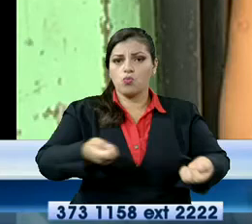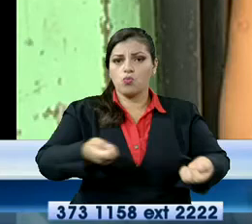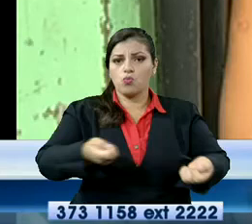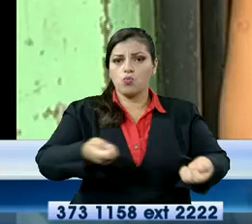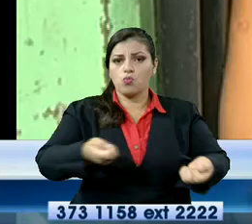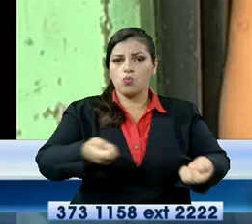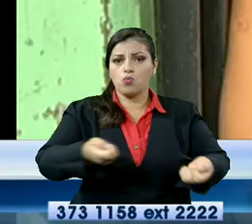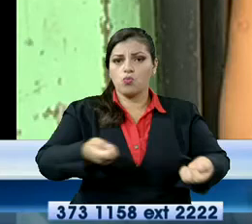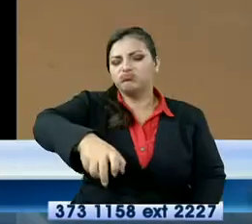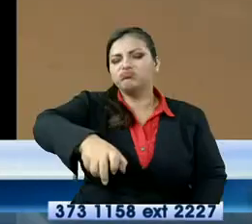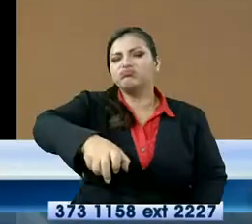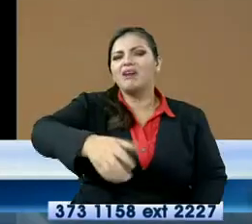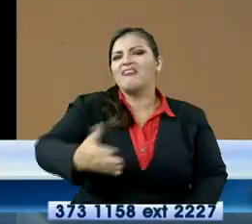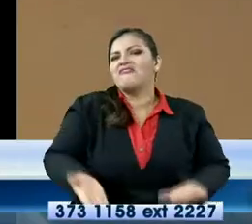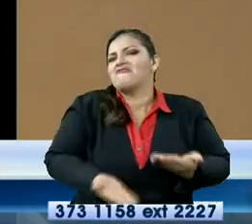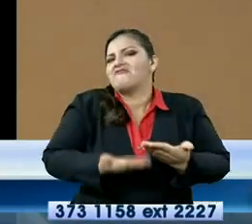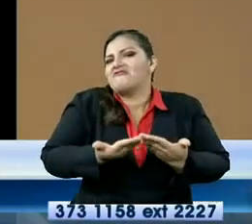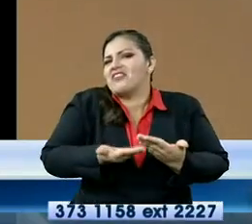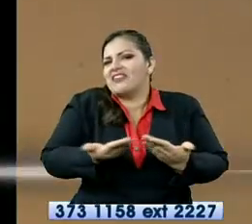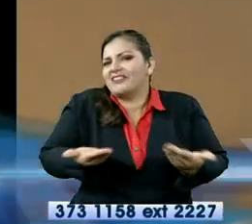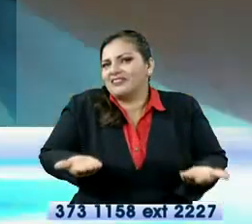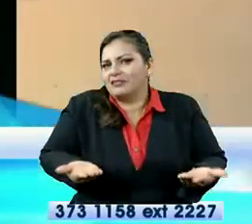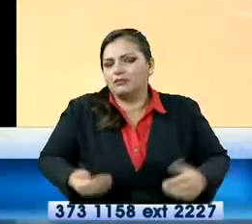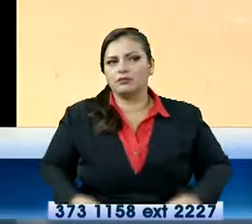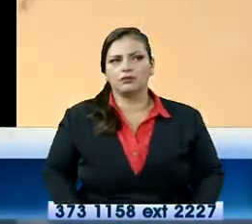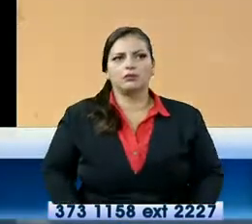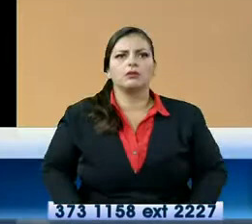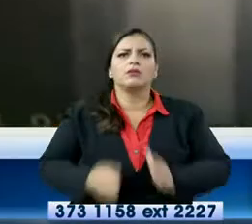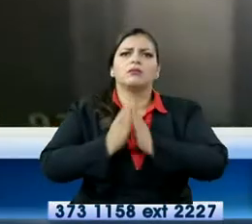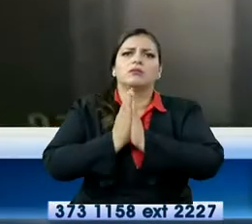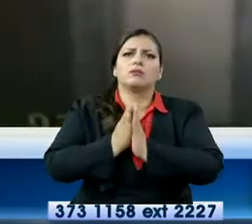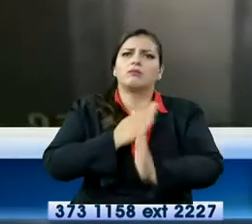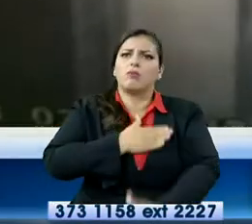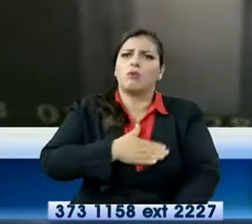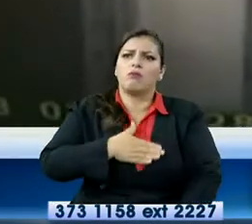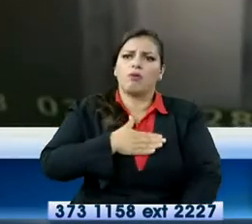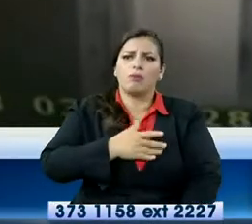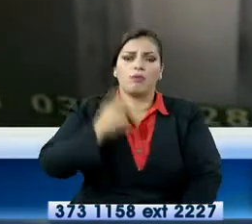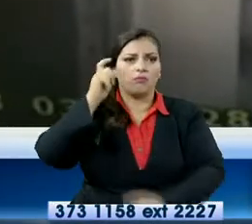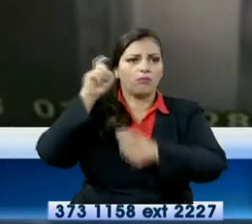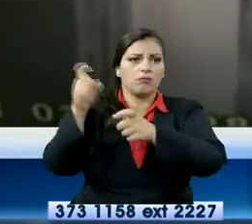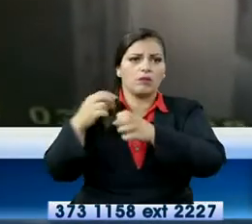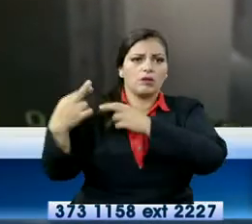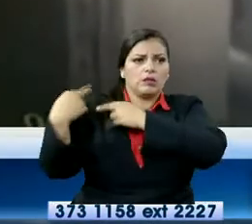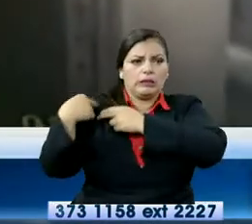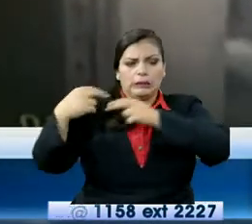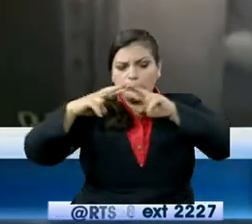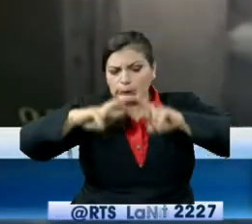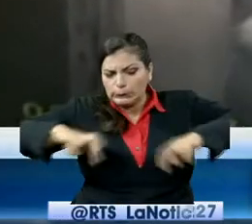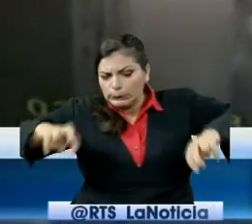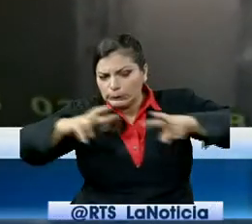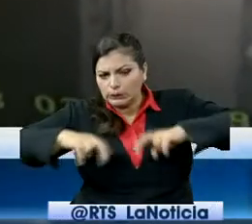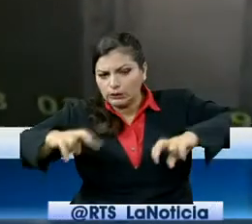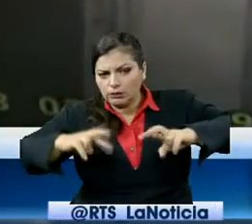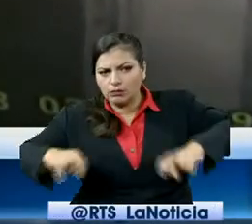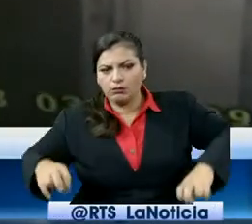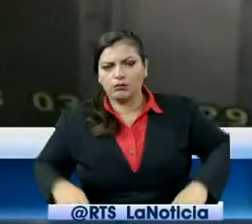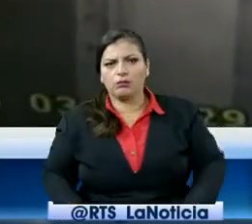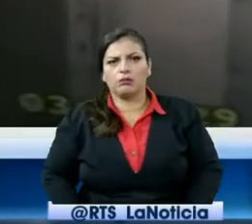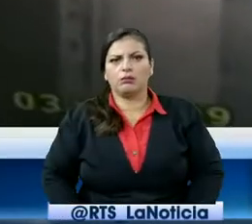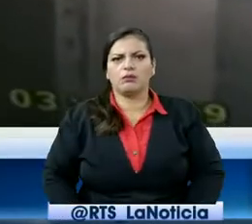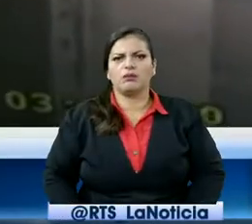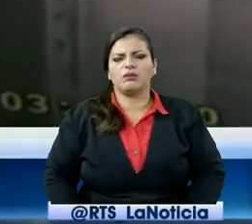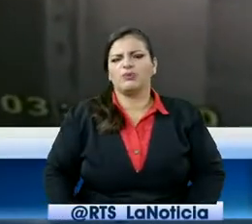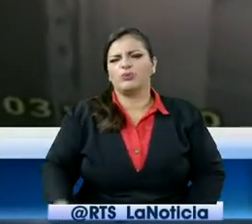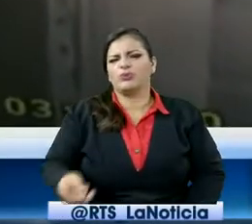los afectados piden a la fiscalía que se esclarezca este hecho que deja dudas pero también la molestia para más